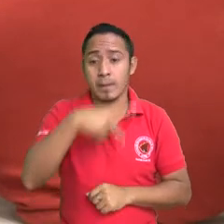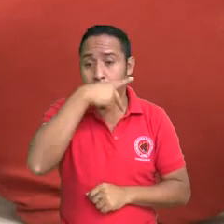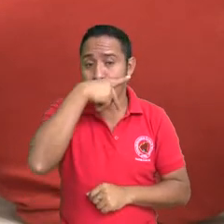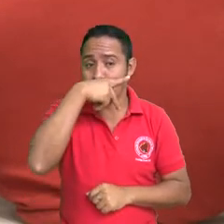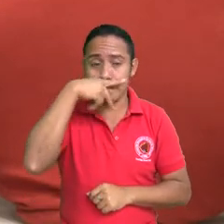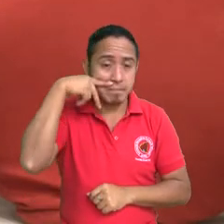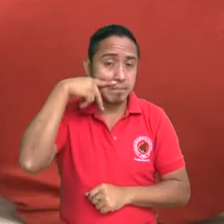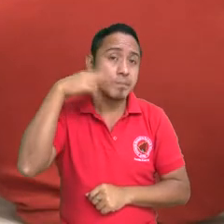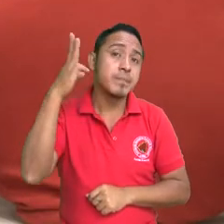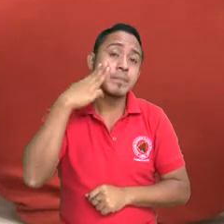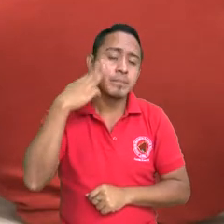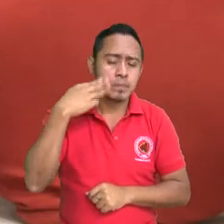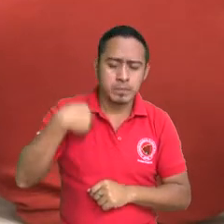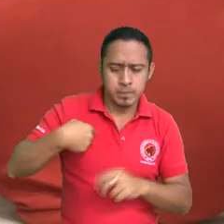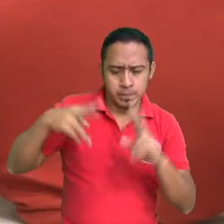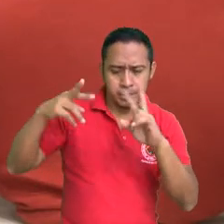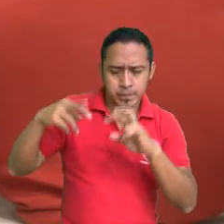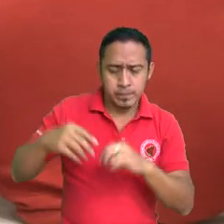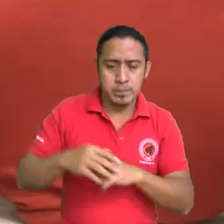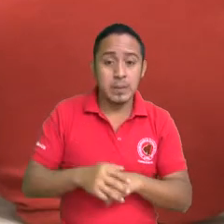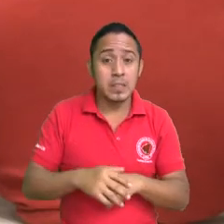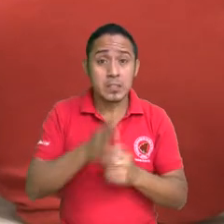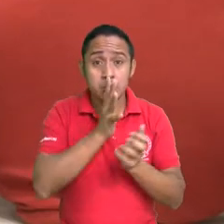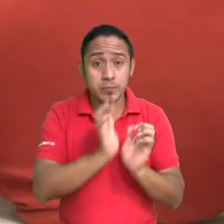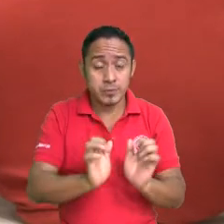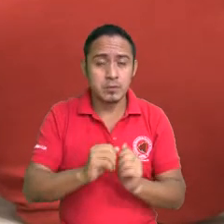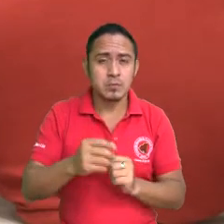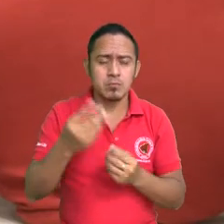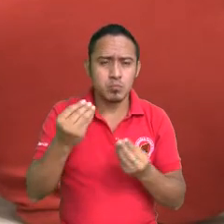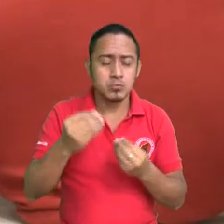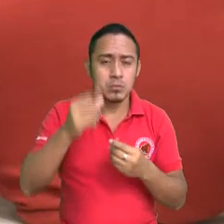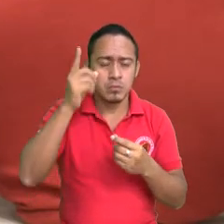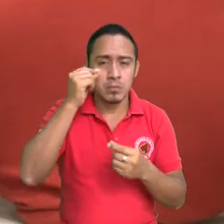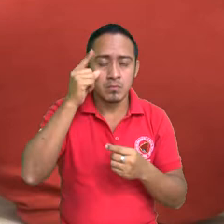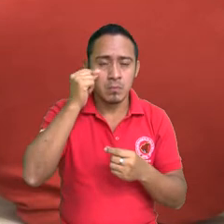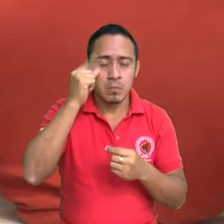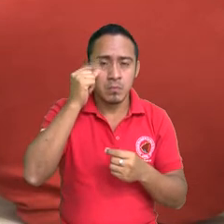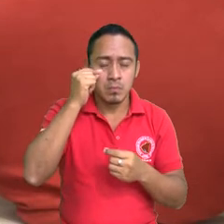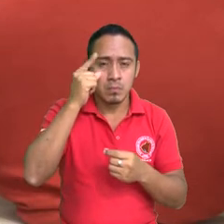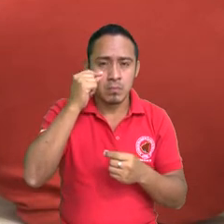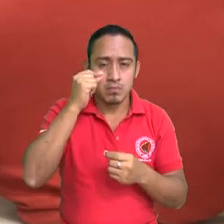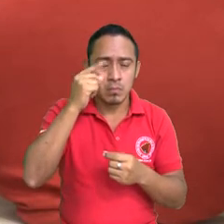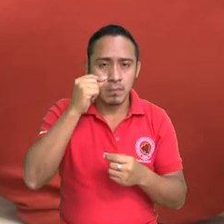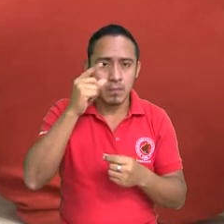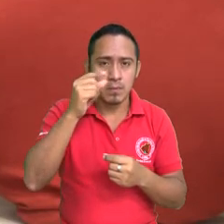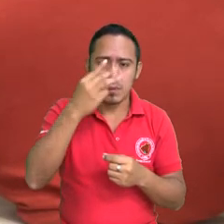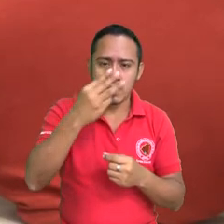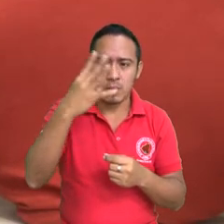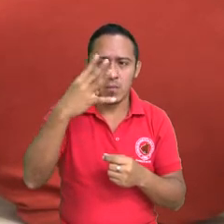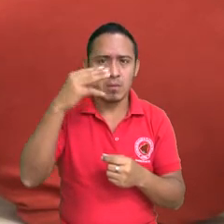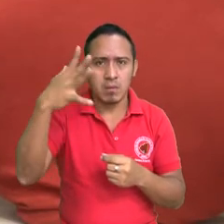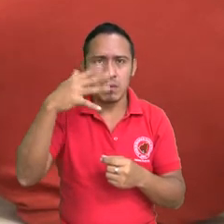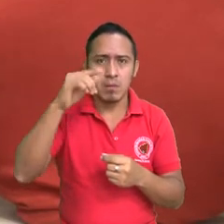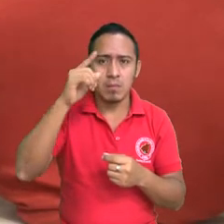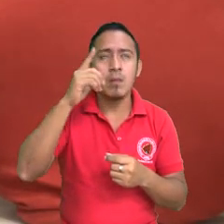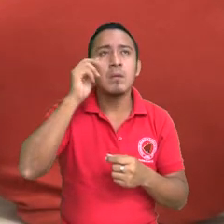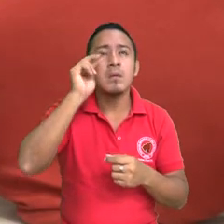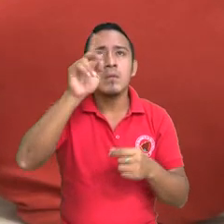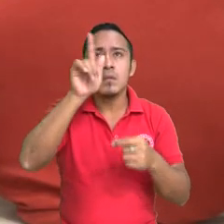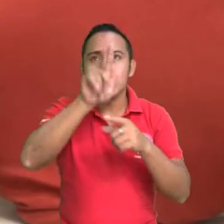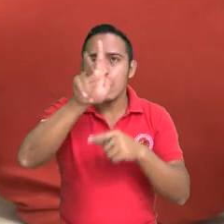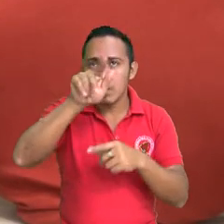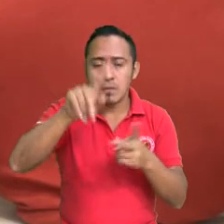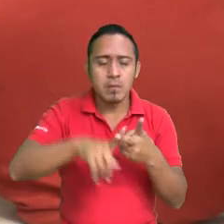pueden notar es que el niño hace parpadeos muy frecuentes, 3, 4, 5 parpadeos al ver el televisor,